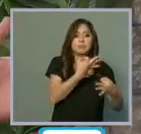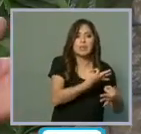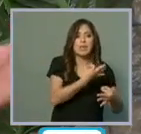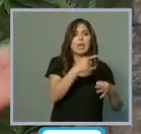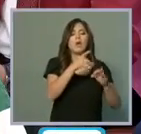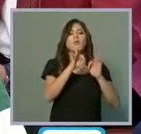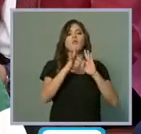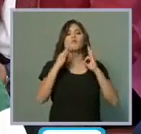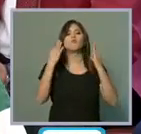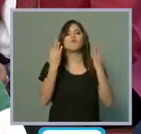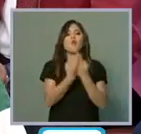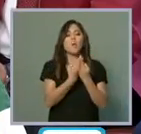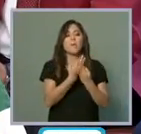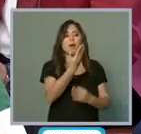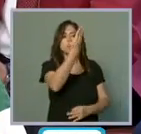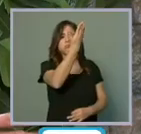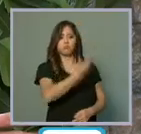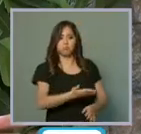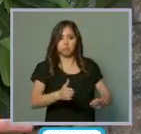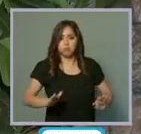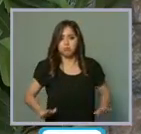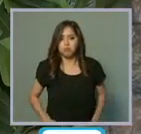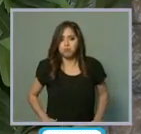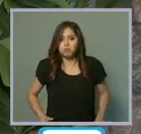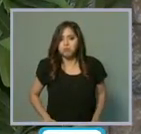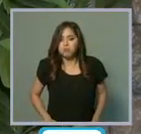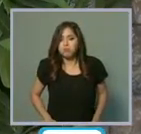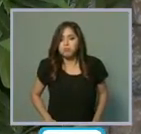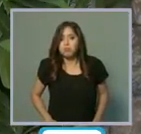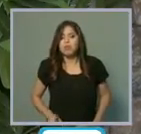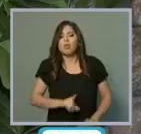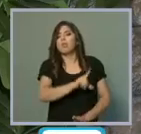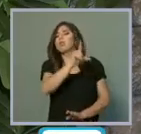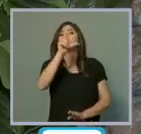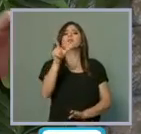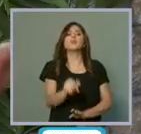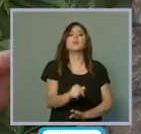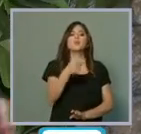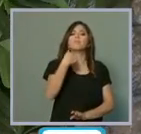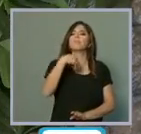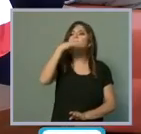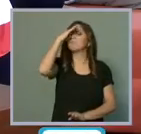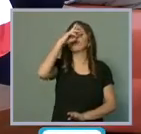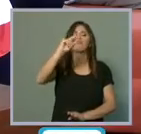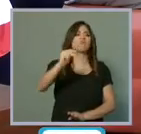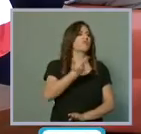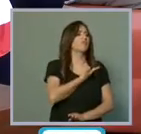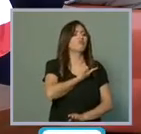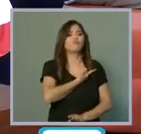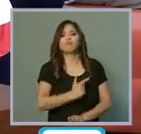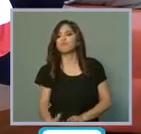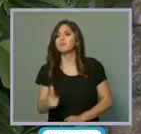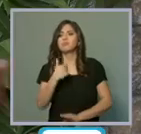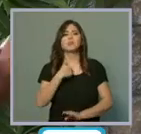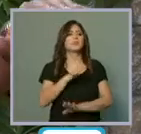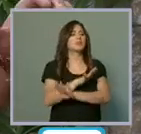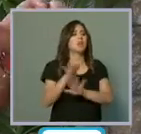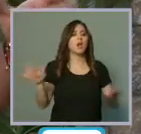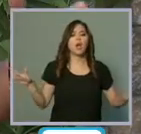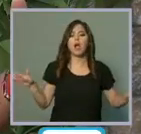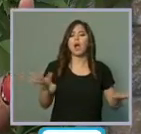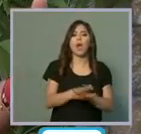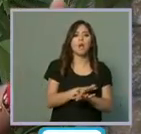prototipo de cosa o persona, y llega un momento en que decimos, no, ya no quiero, o sea, ya estoy bien, ya supero,